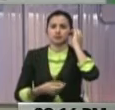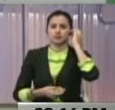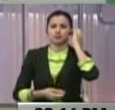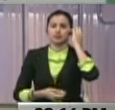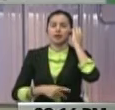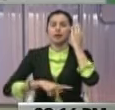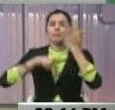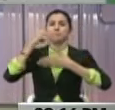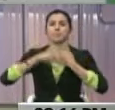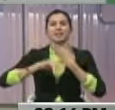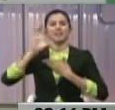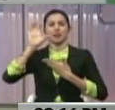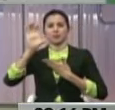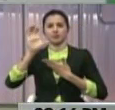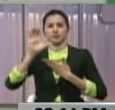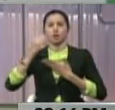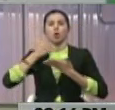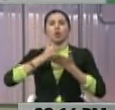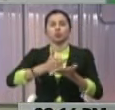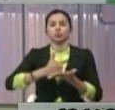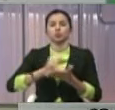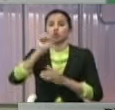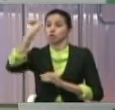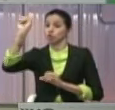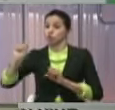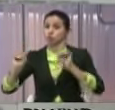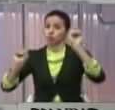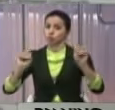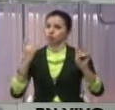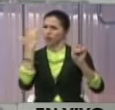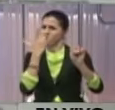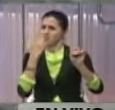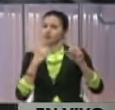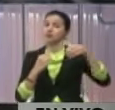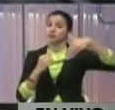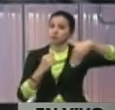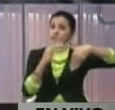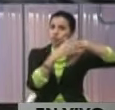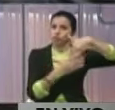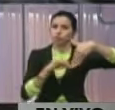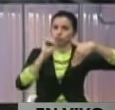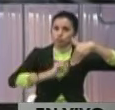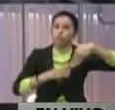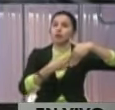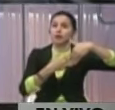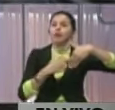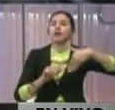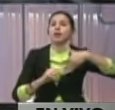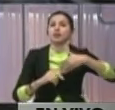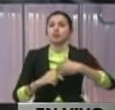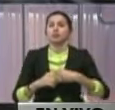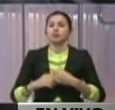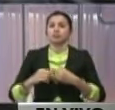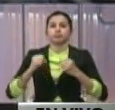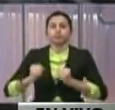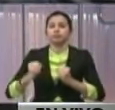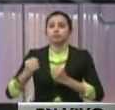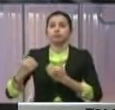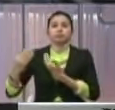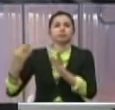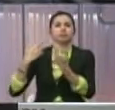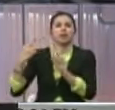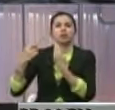Plan de la Patria con la colaboración Sur-Sur. Y en tercer lugar, pues el fortalecimiento de esa diplomacia de los